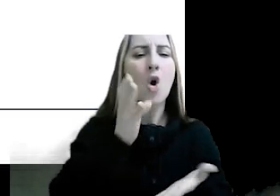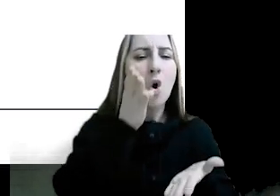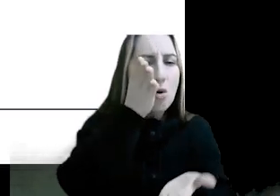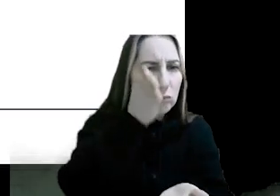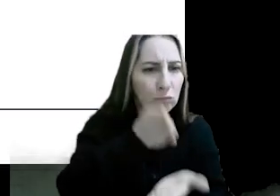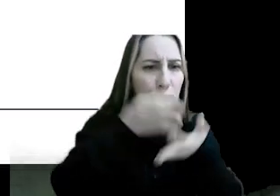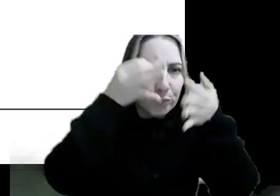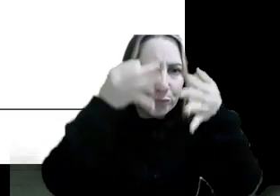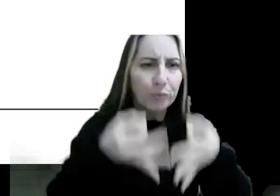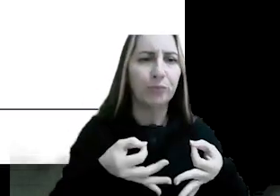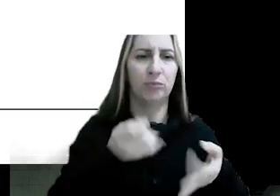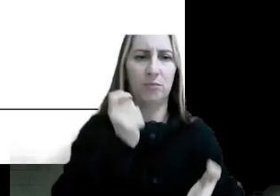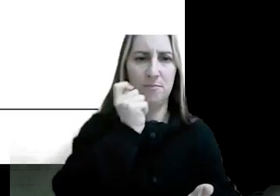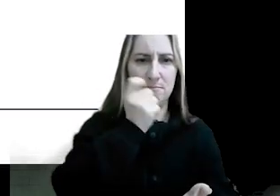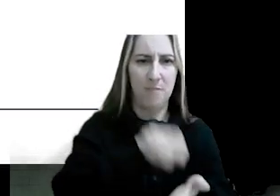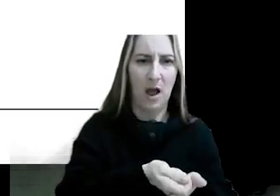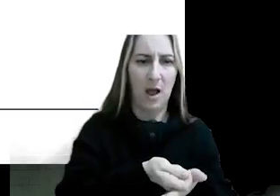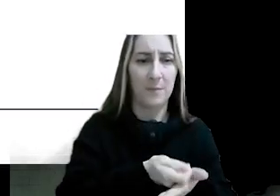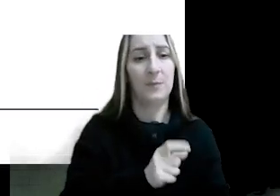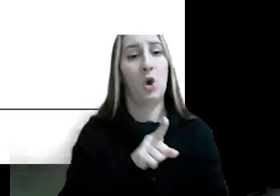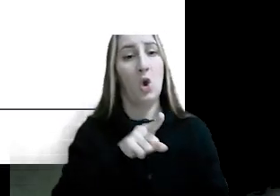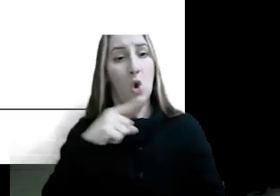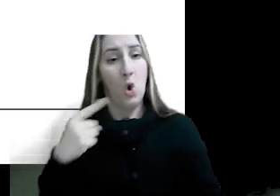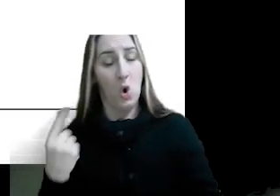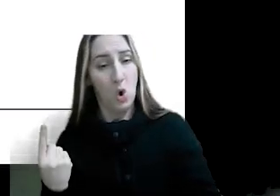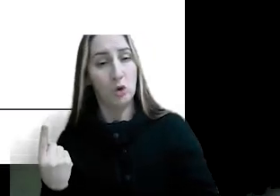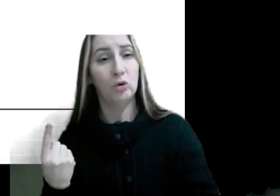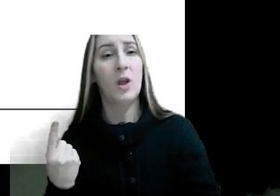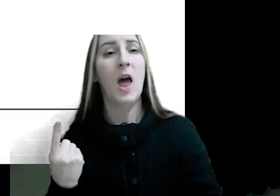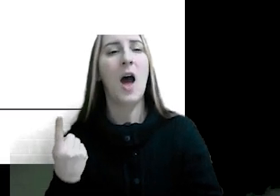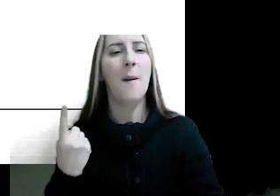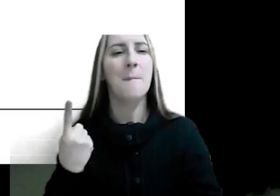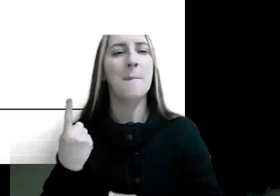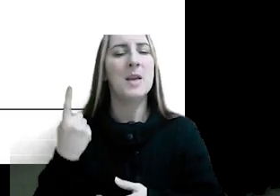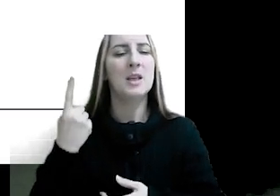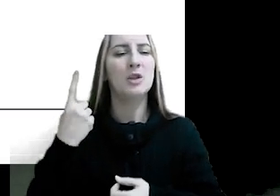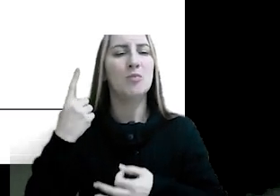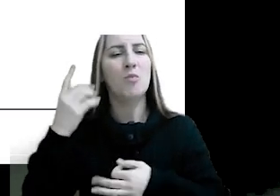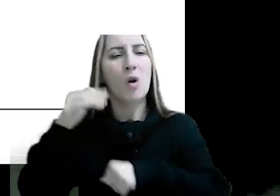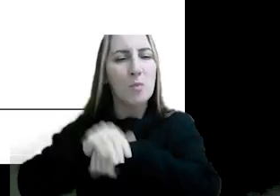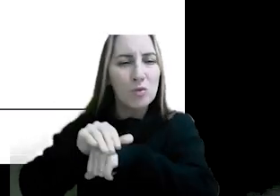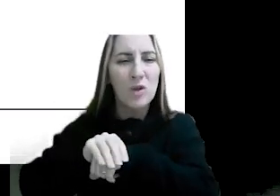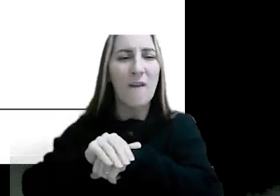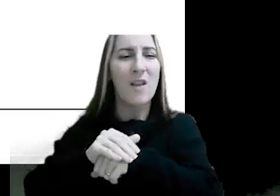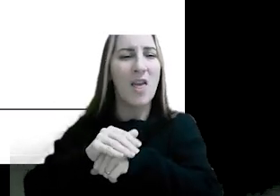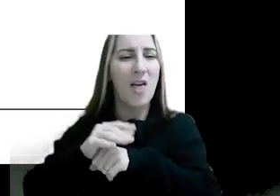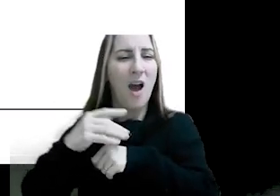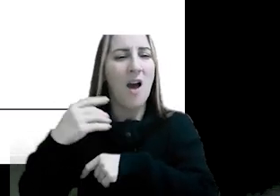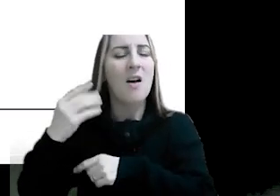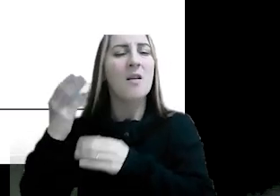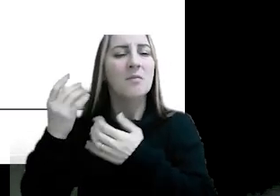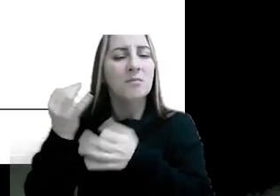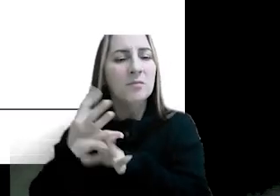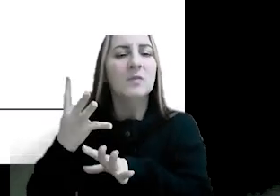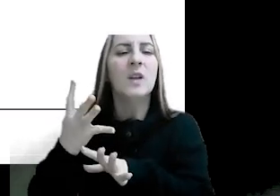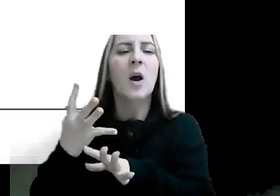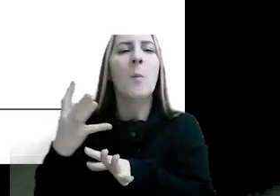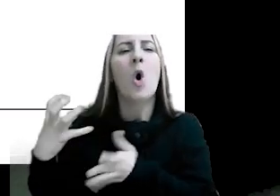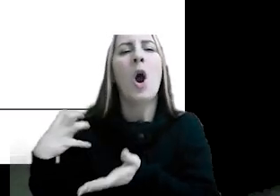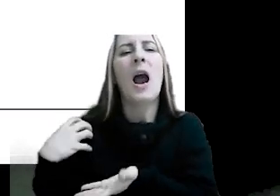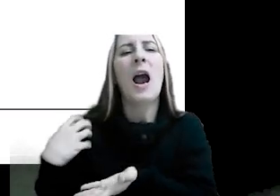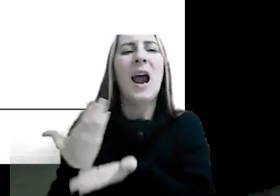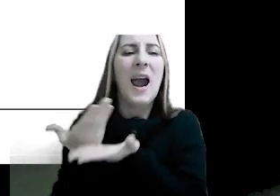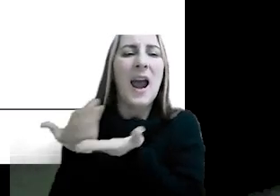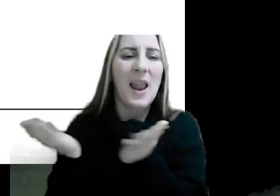palabra. Y otra parte de la doctrina y de la jurisprudencia entendía que tenía que tener un alcance más genérico, un poco